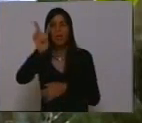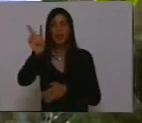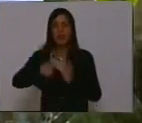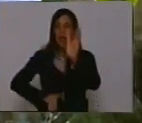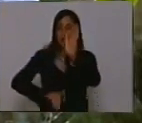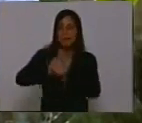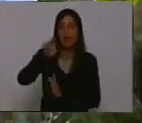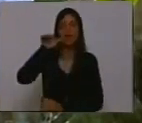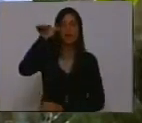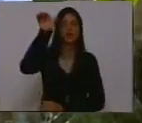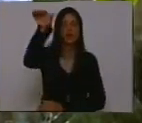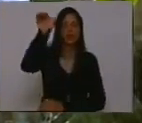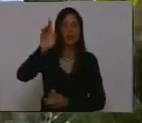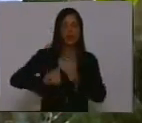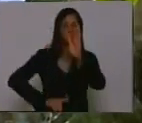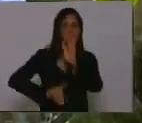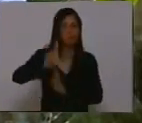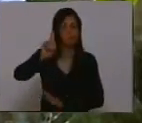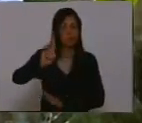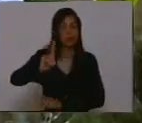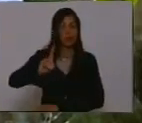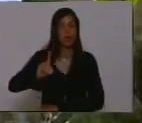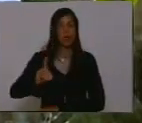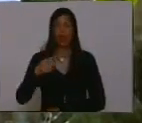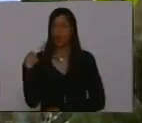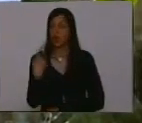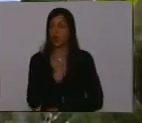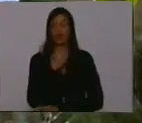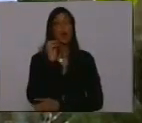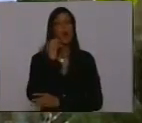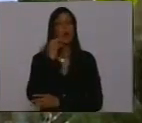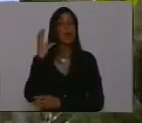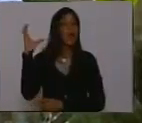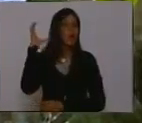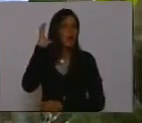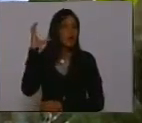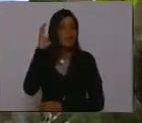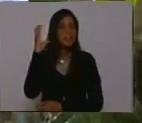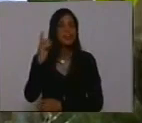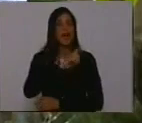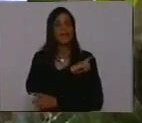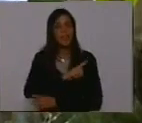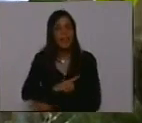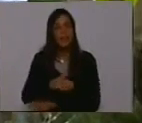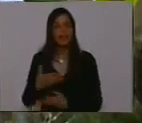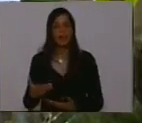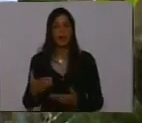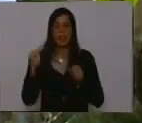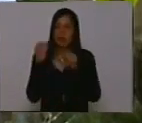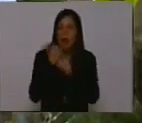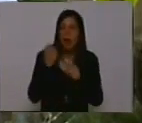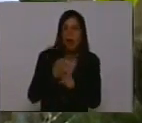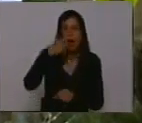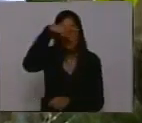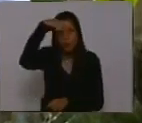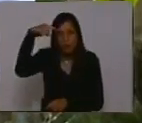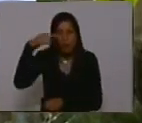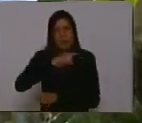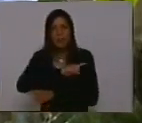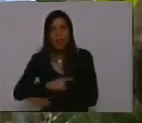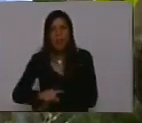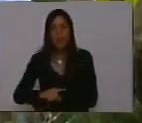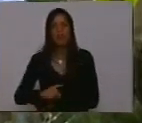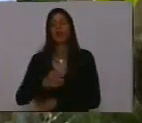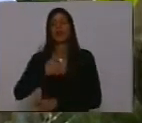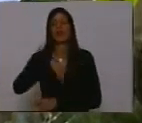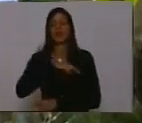tiene cada día que convocarnos a mayor conciencia, convocarnos a mayor trabajo y sobre todo a